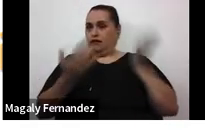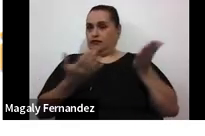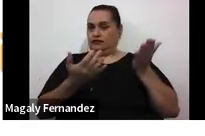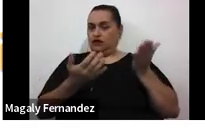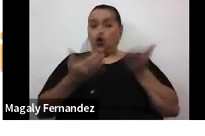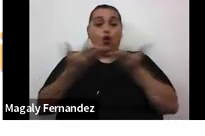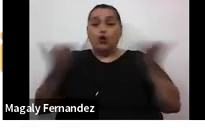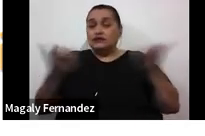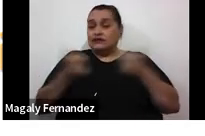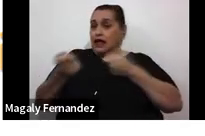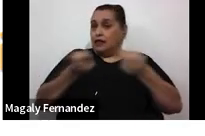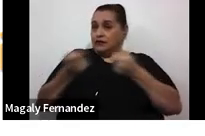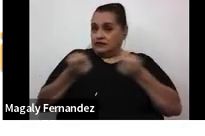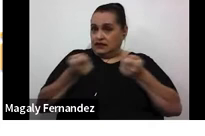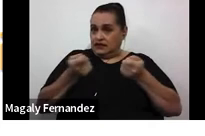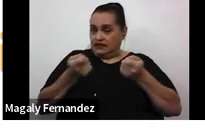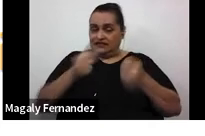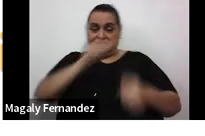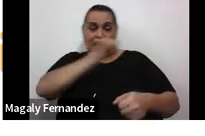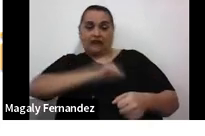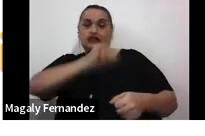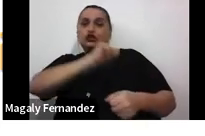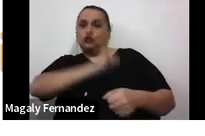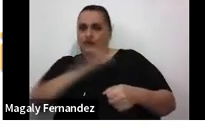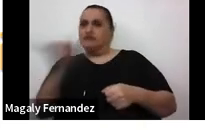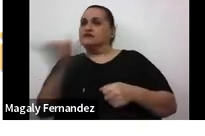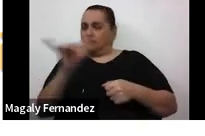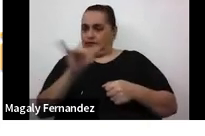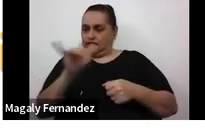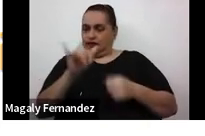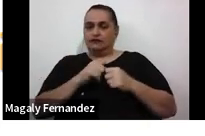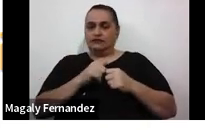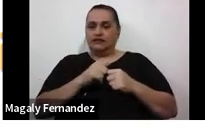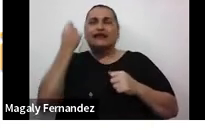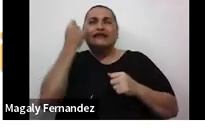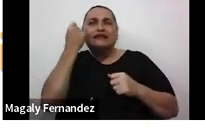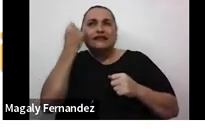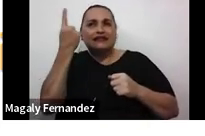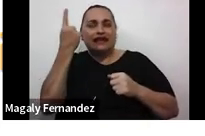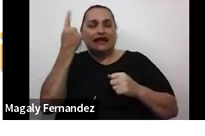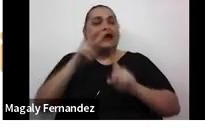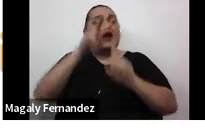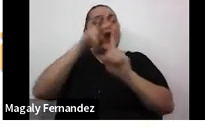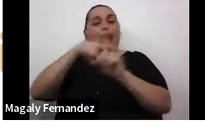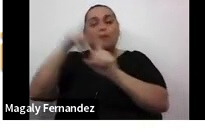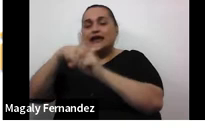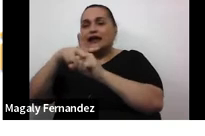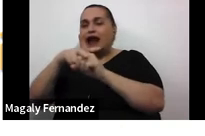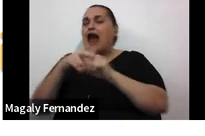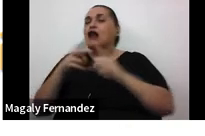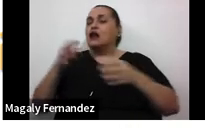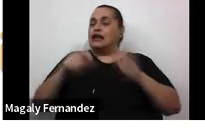administrativas Y por supuesto actitudinales no comprender y aplicar el marco jurídico nacional